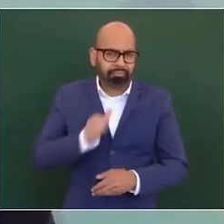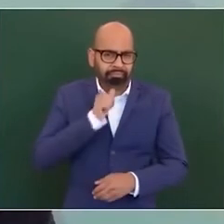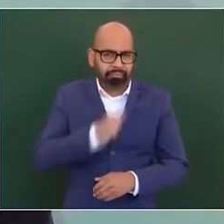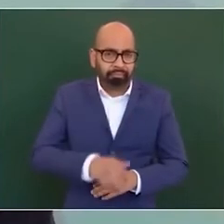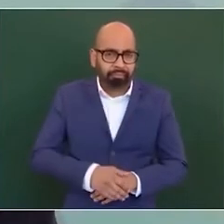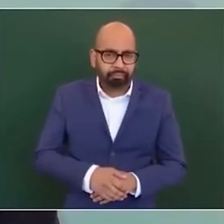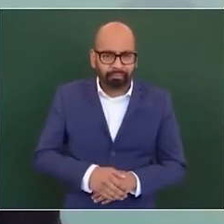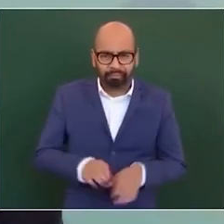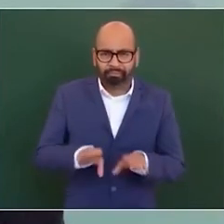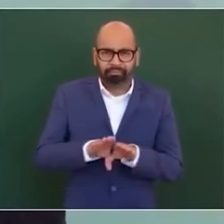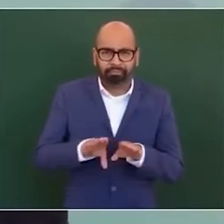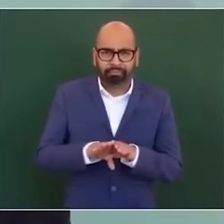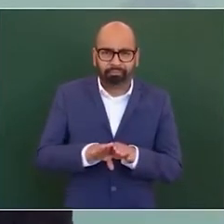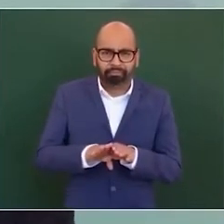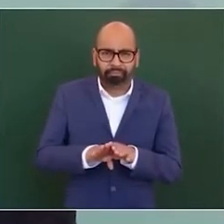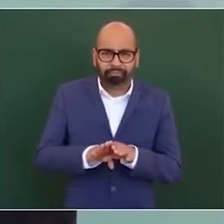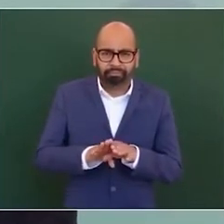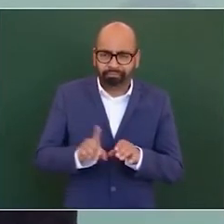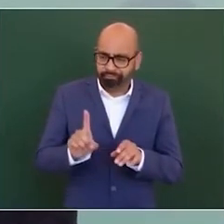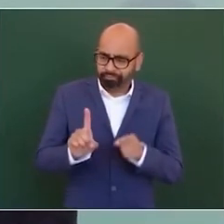Académica.